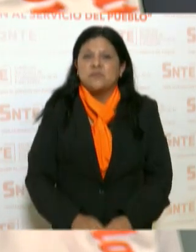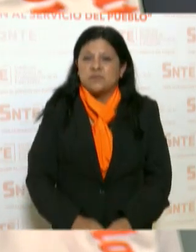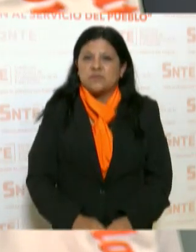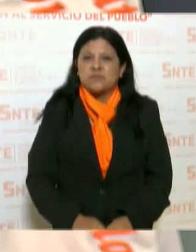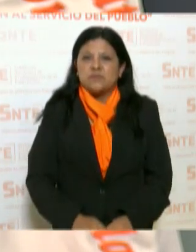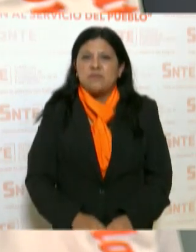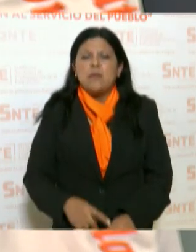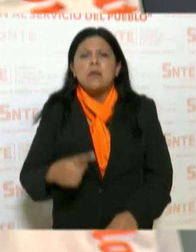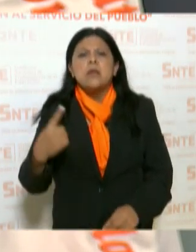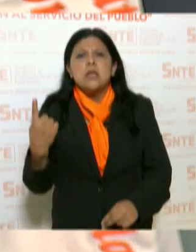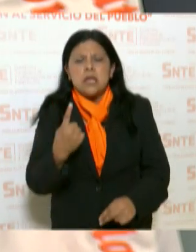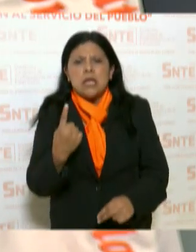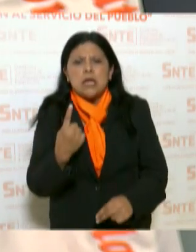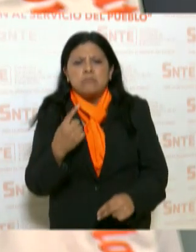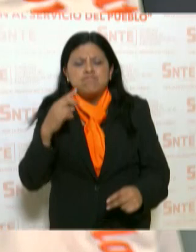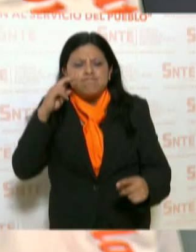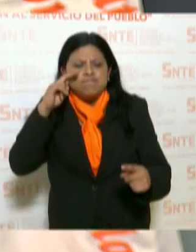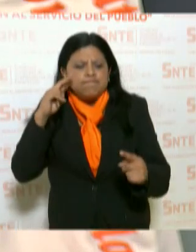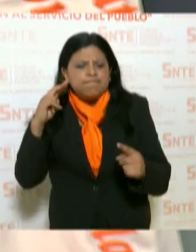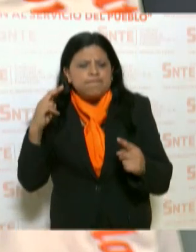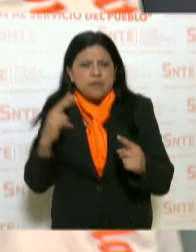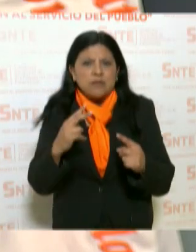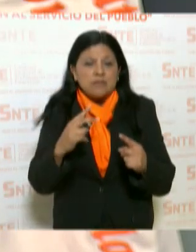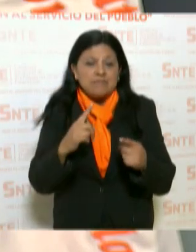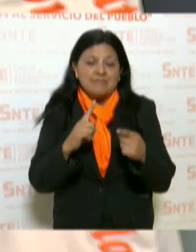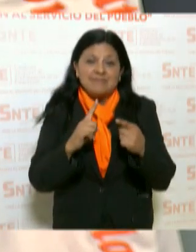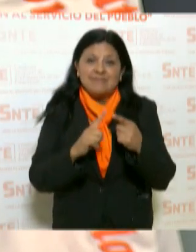contempló los derechos